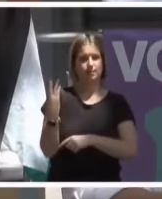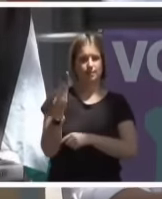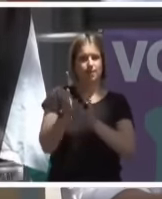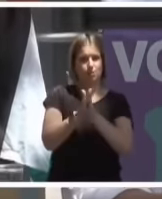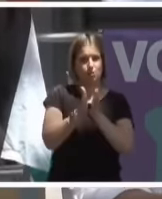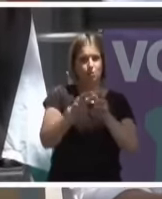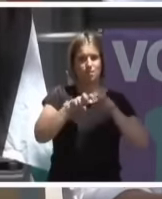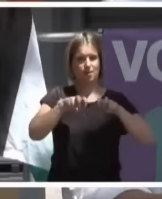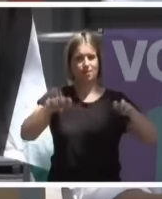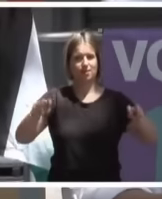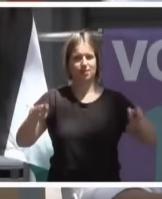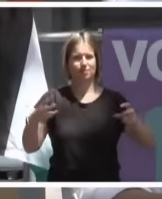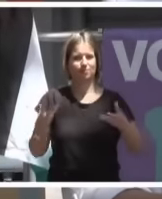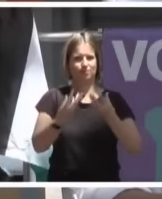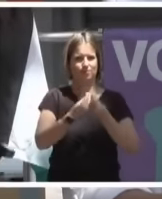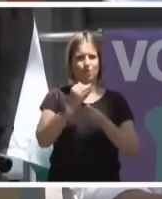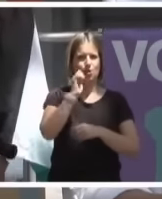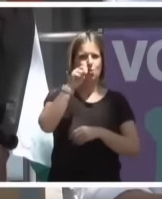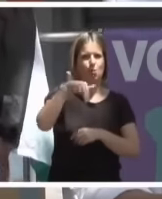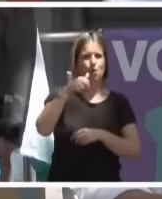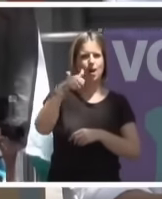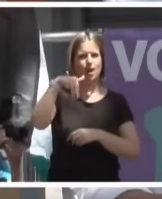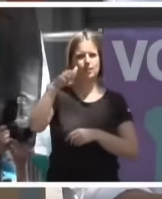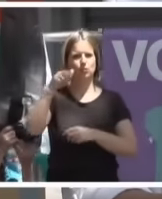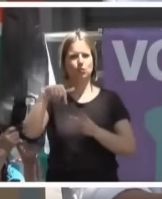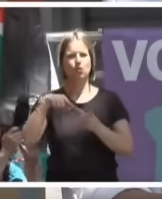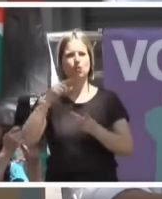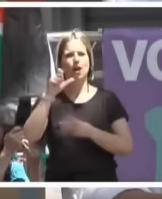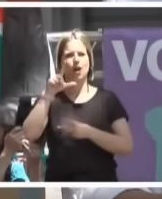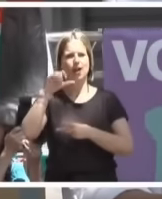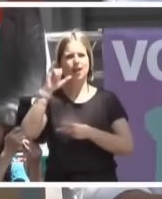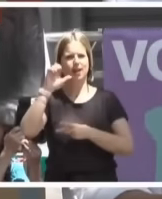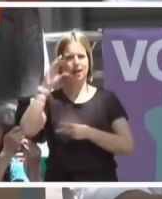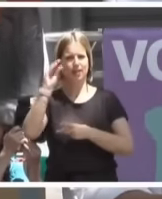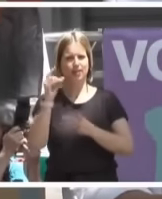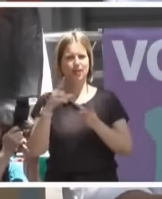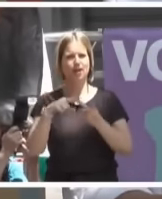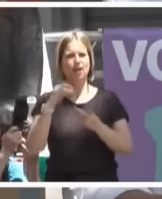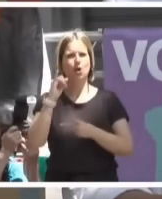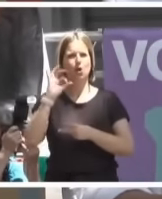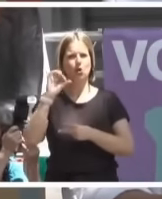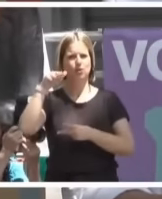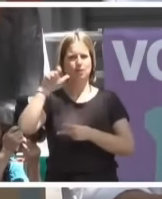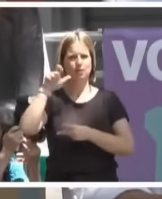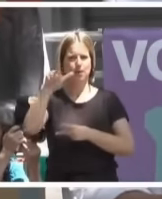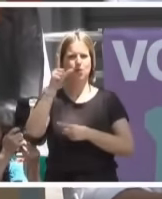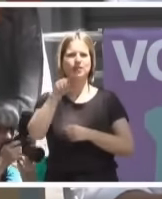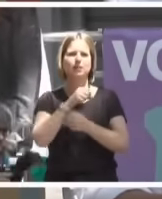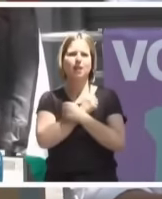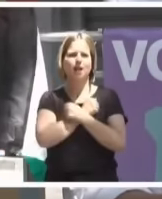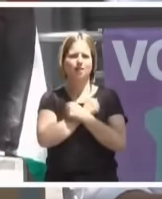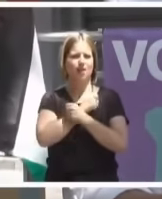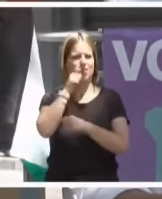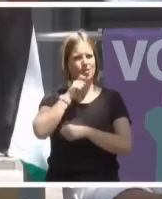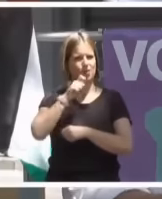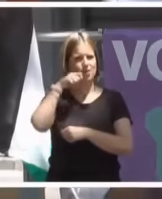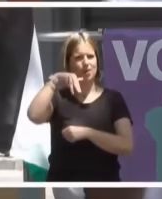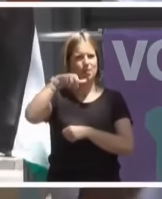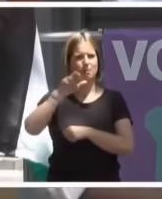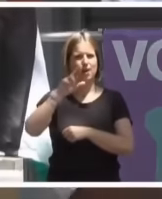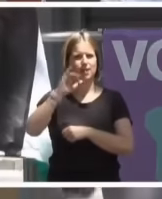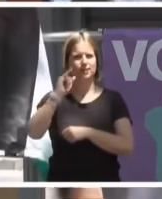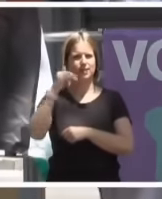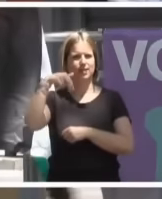que están hoy aquí conmigo, a Juan Antonio, a Alejandra, a José Manuel. Y también quería mandarle un abrazo muy cariñoso a Martina